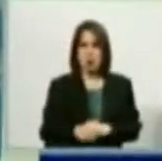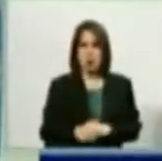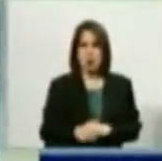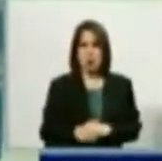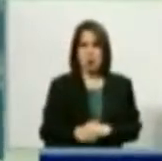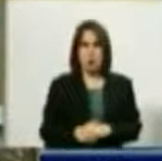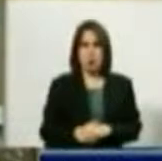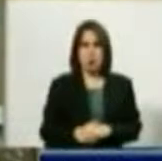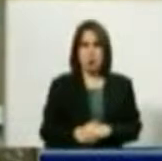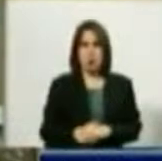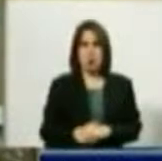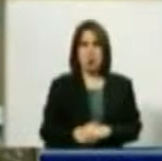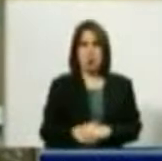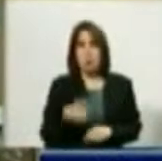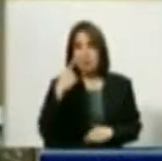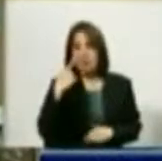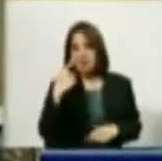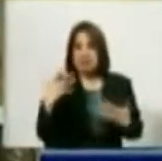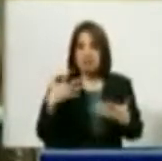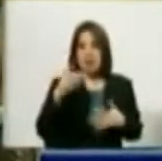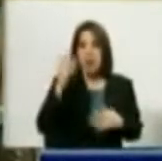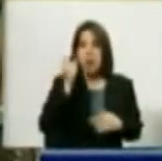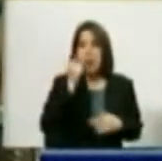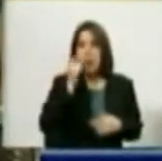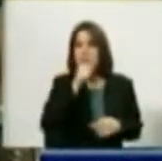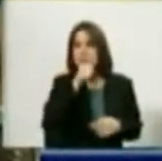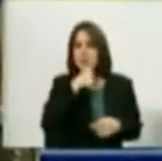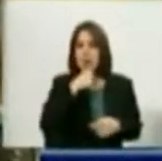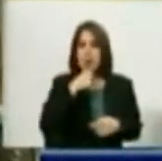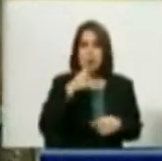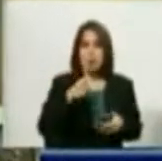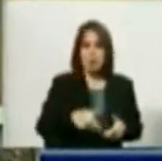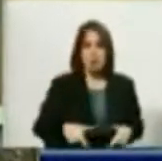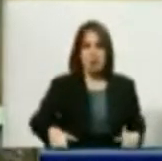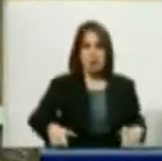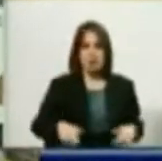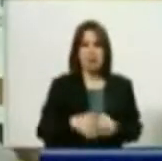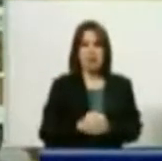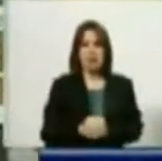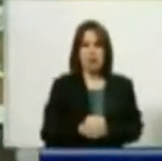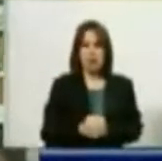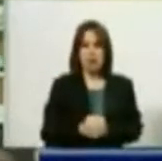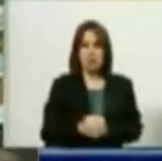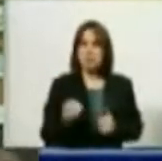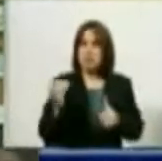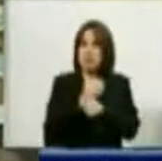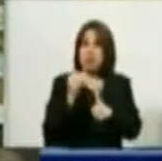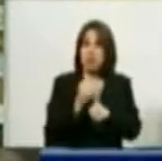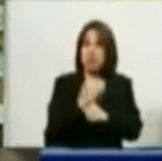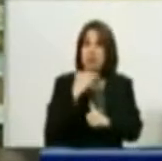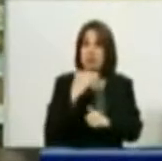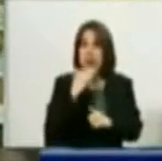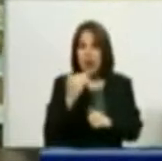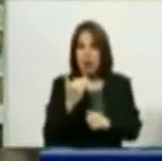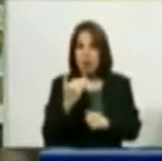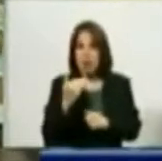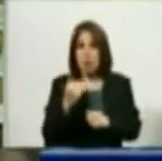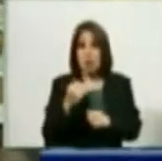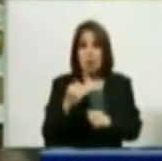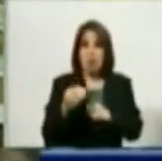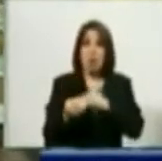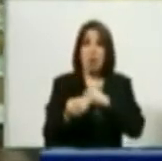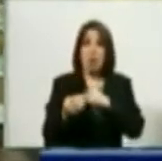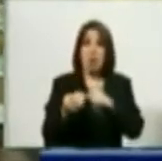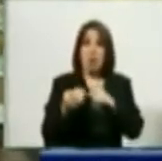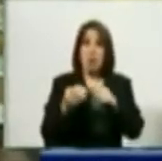no es la esposa sino es el que anda pendiente los pañales de malo Por cierto que consigue una una bolsita se cueza yo